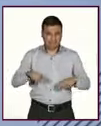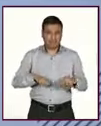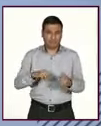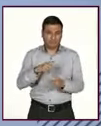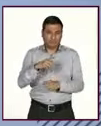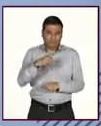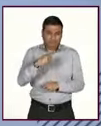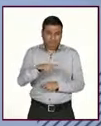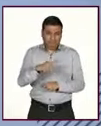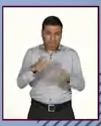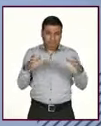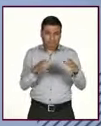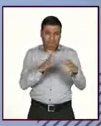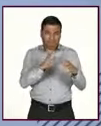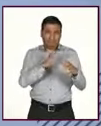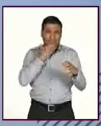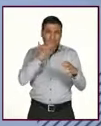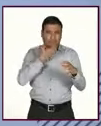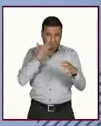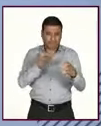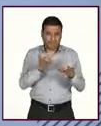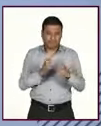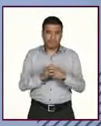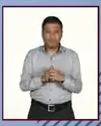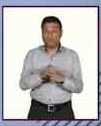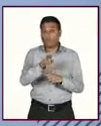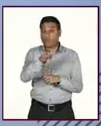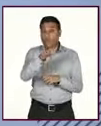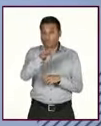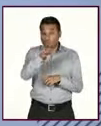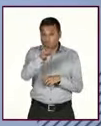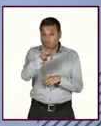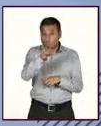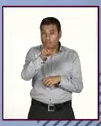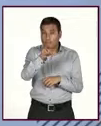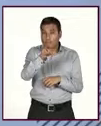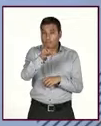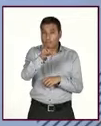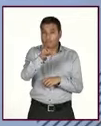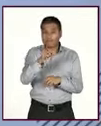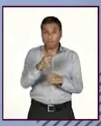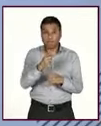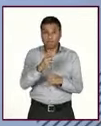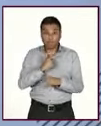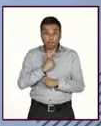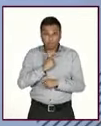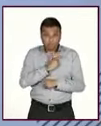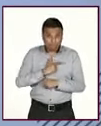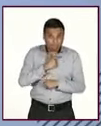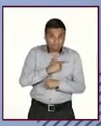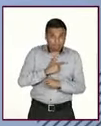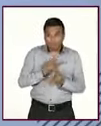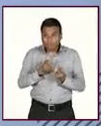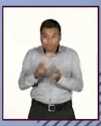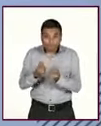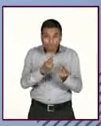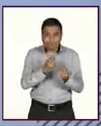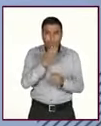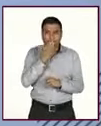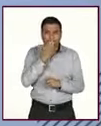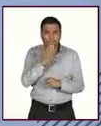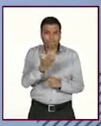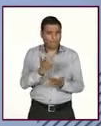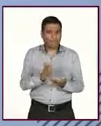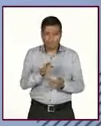nuestra colonia. Eso es, y si usted tiene este ímpetu de poder hacerlo, pues